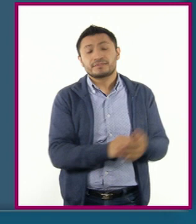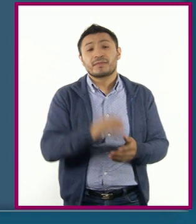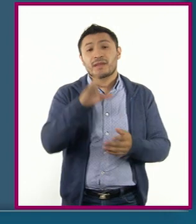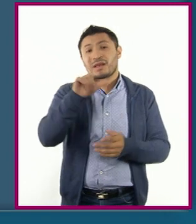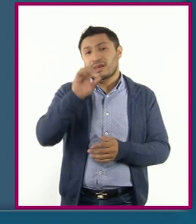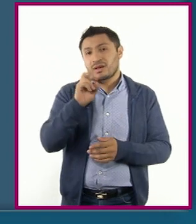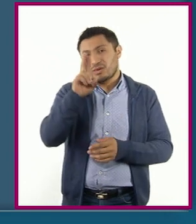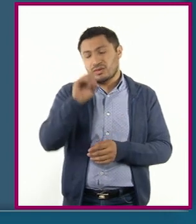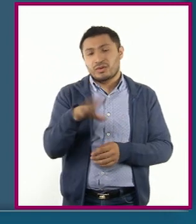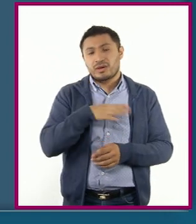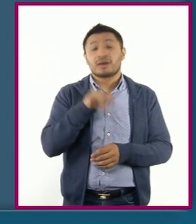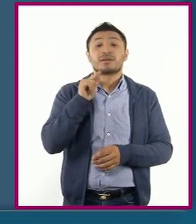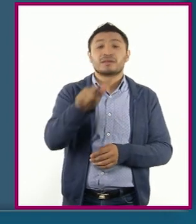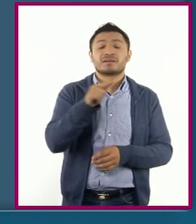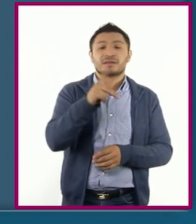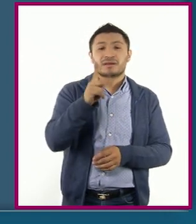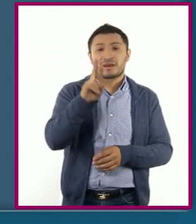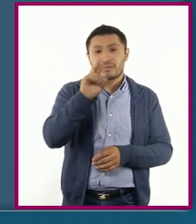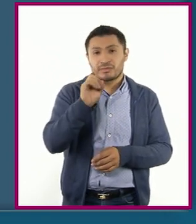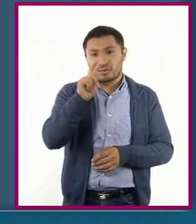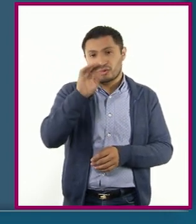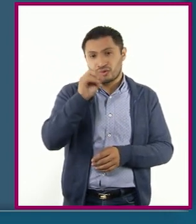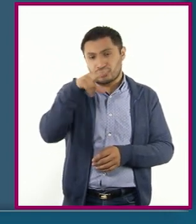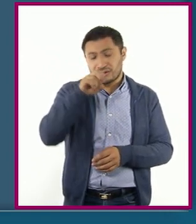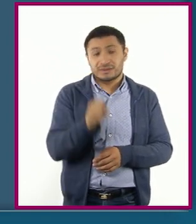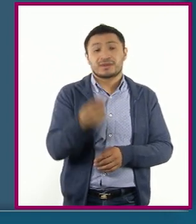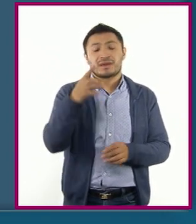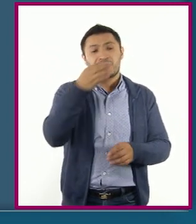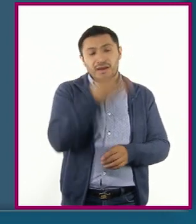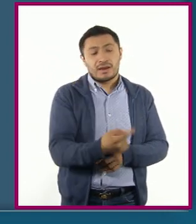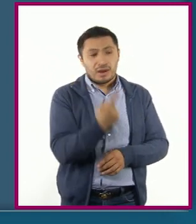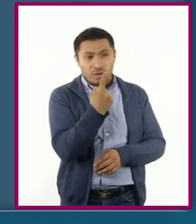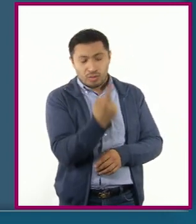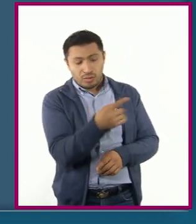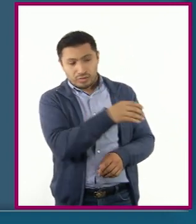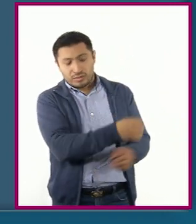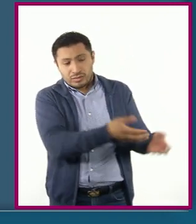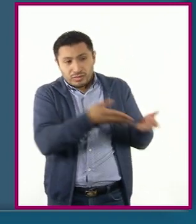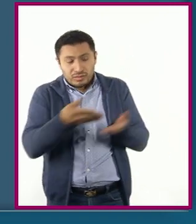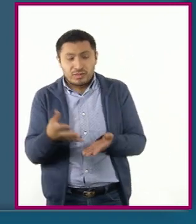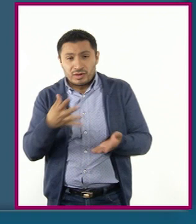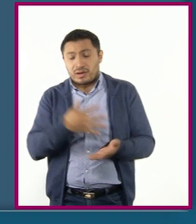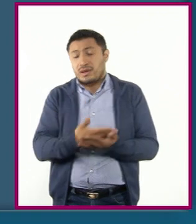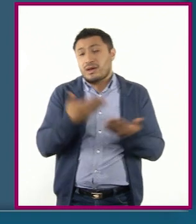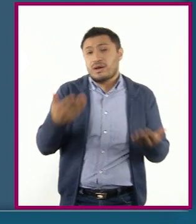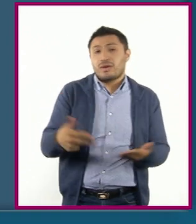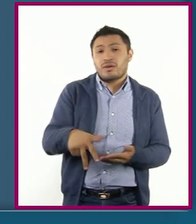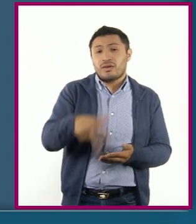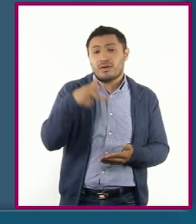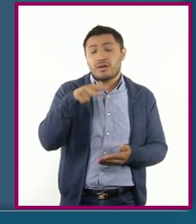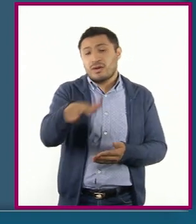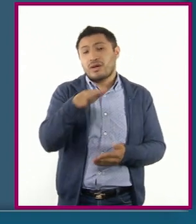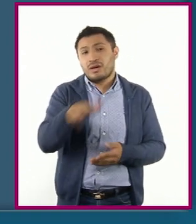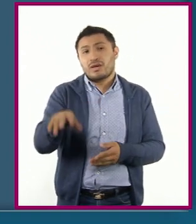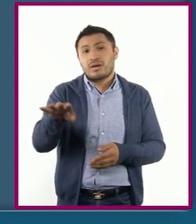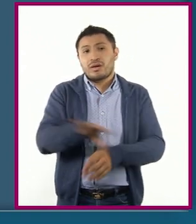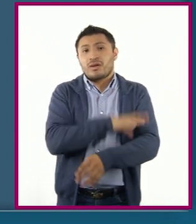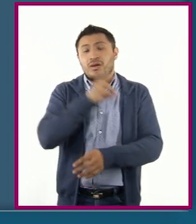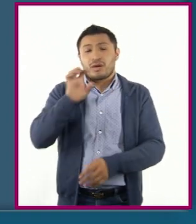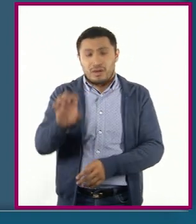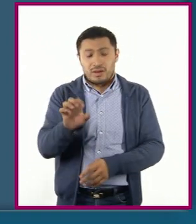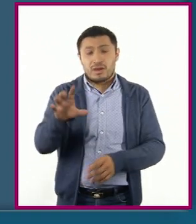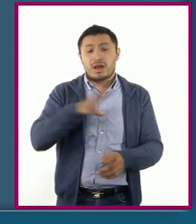cloro tiene 17 protones y al aceptar un electrón del sodio, ahora tiene 18 electrones. Es una